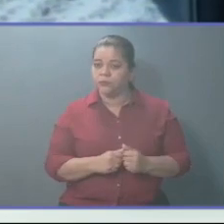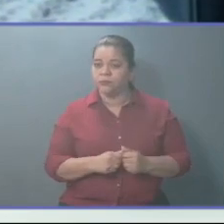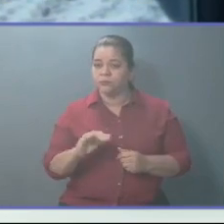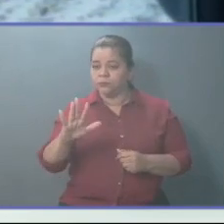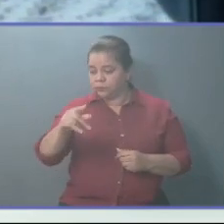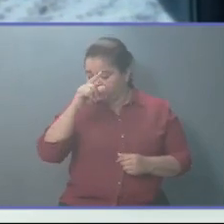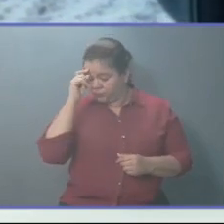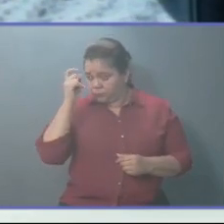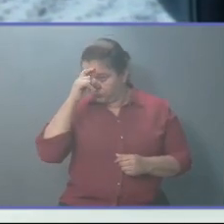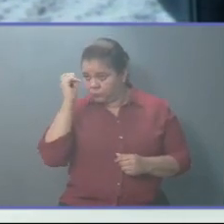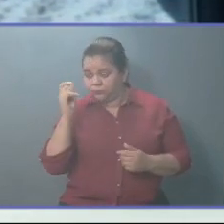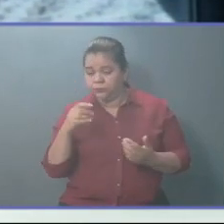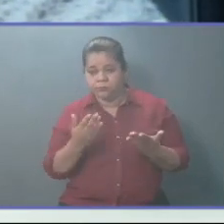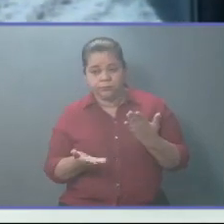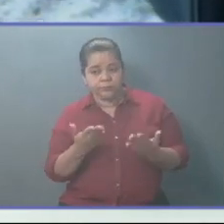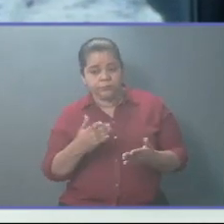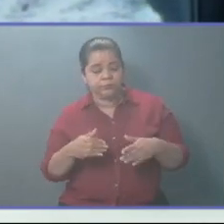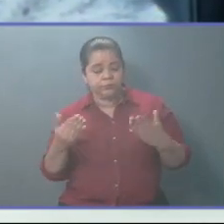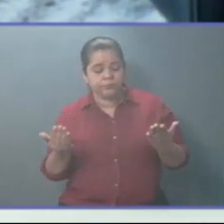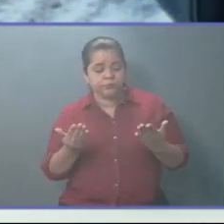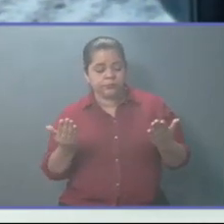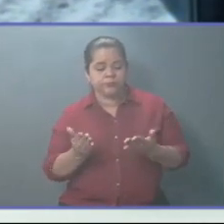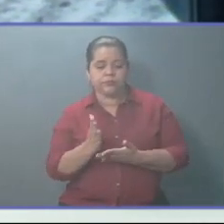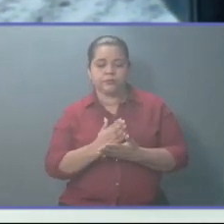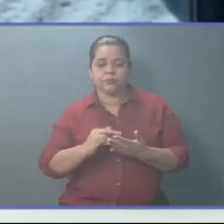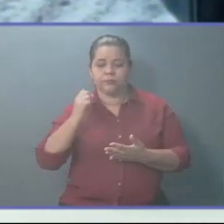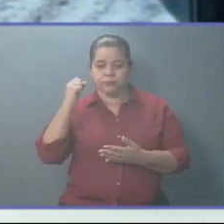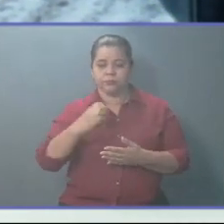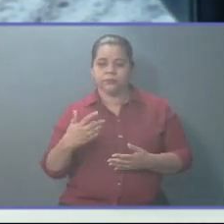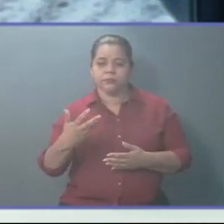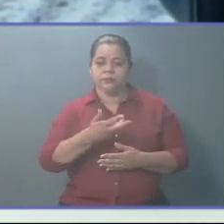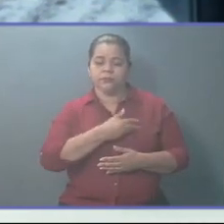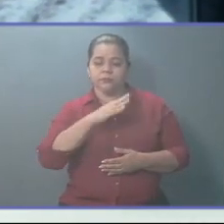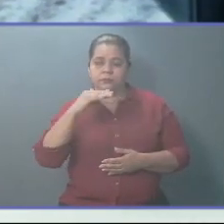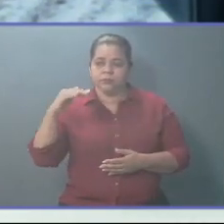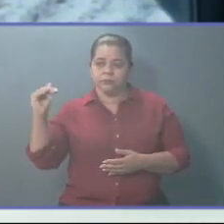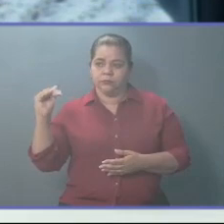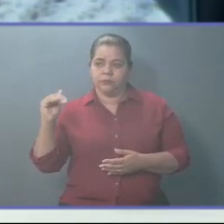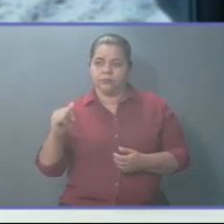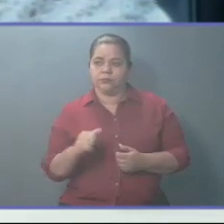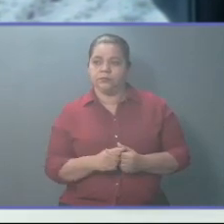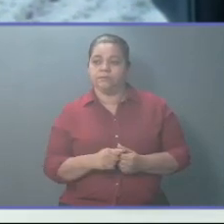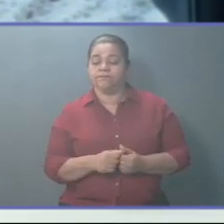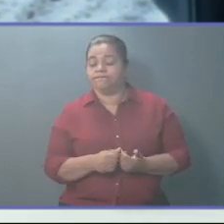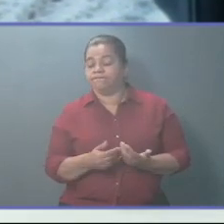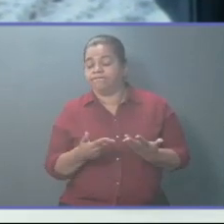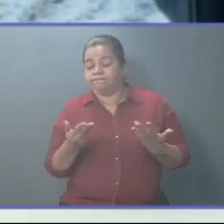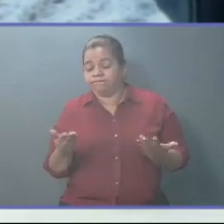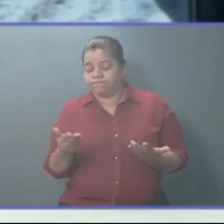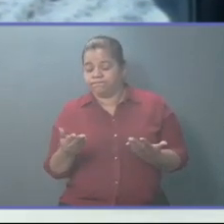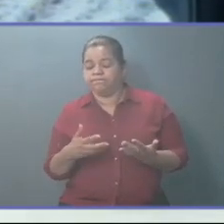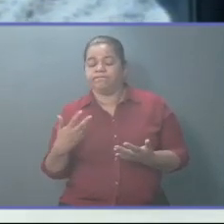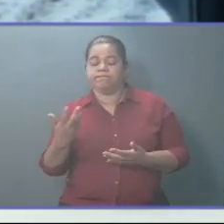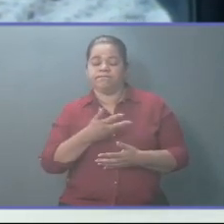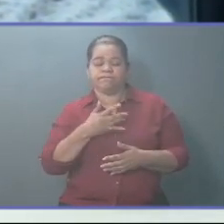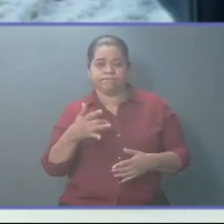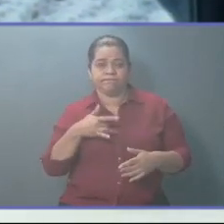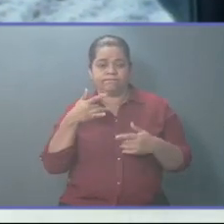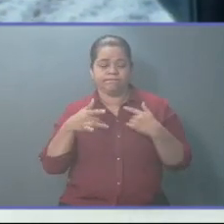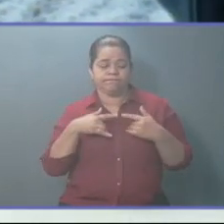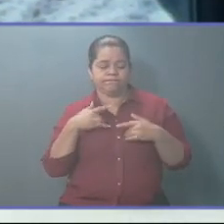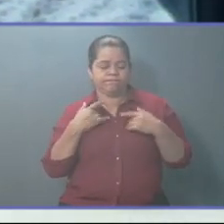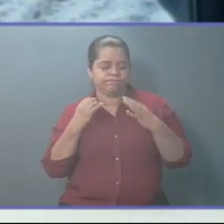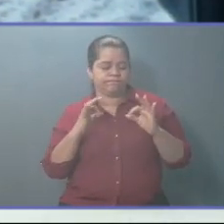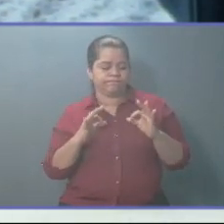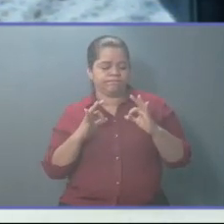ustedes puedan hacer va a ser muy importante para el pueblo salvadoreño. Así que nosotros nos sentimos satisfechos